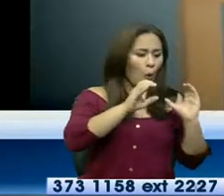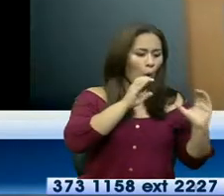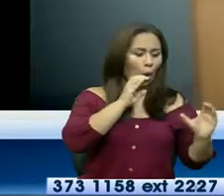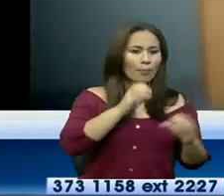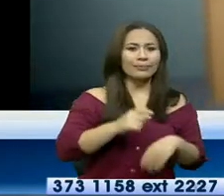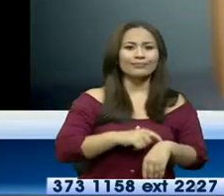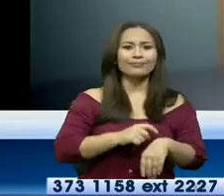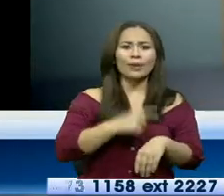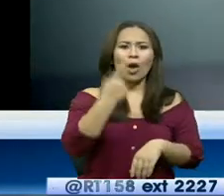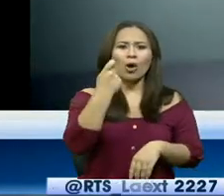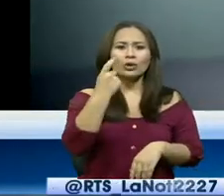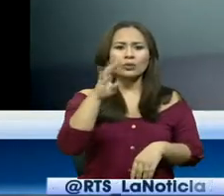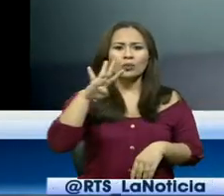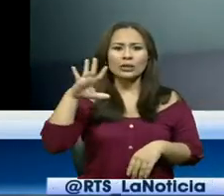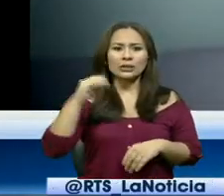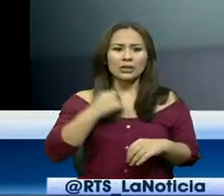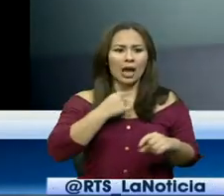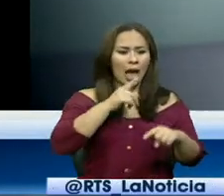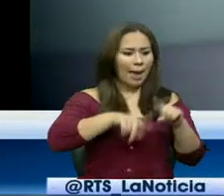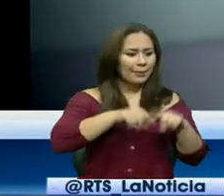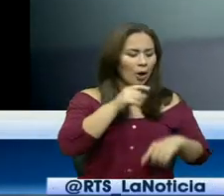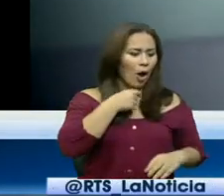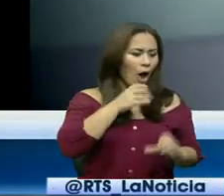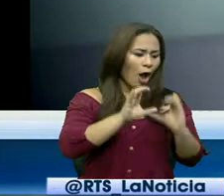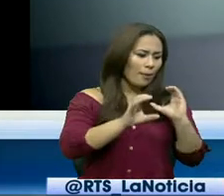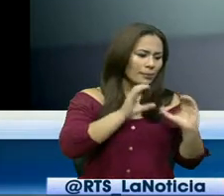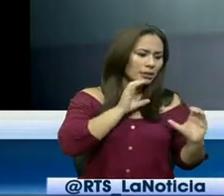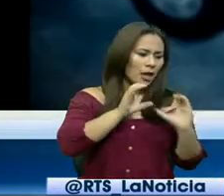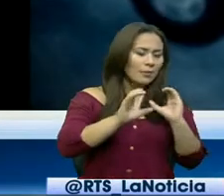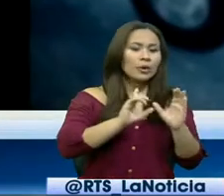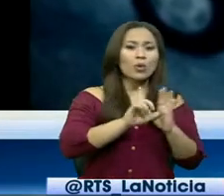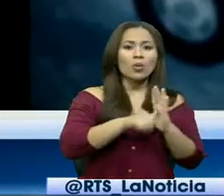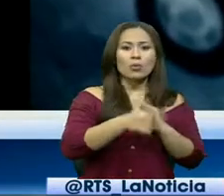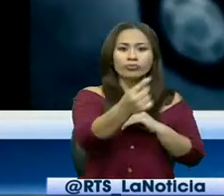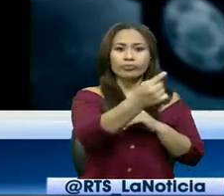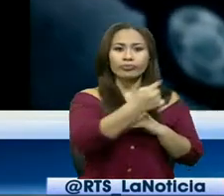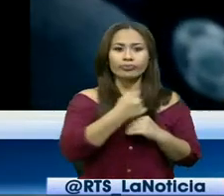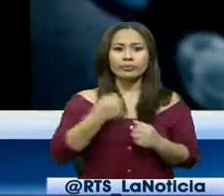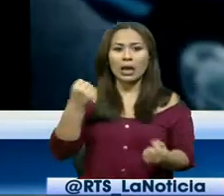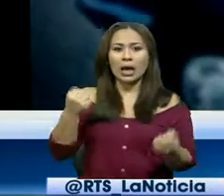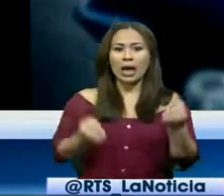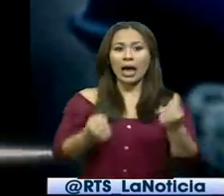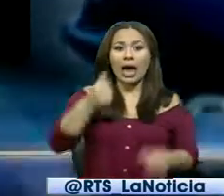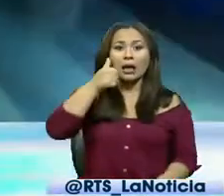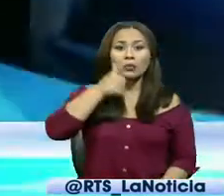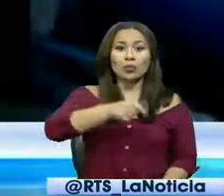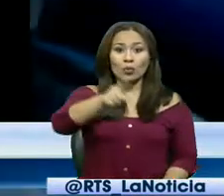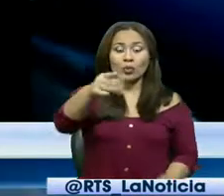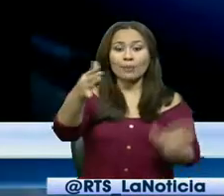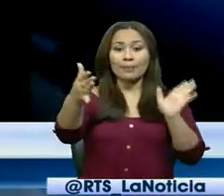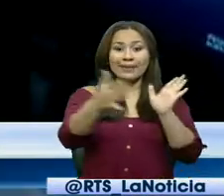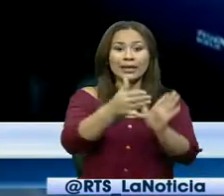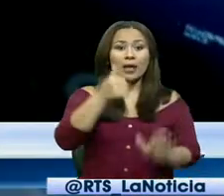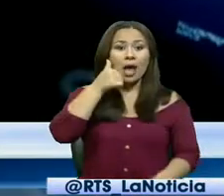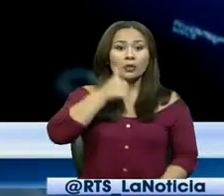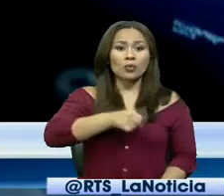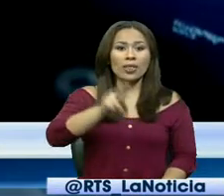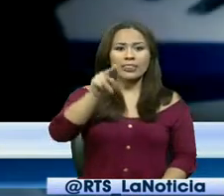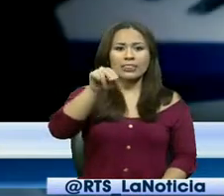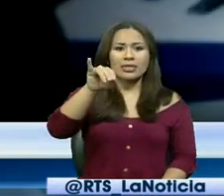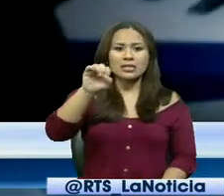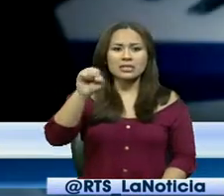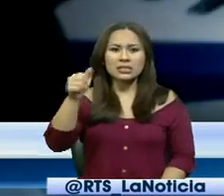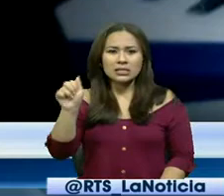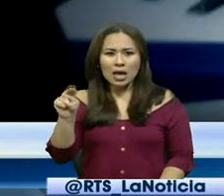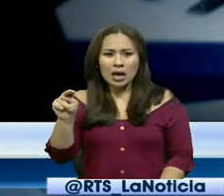las 11:45. Mi primo estaba anoche parado ahí y él viene en un carro azul, en una camioneta pequeña azul, Nixon me imagino, y cogió y